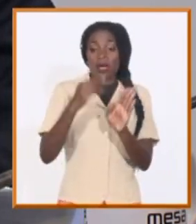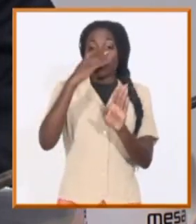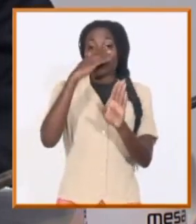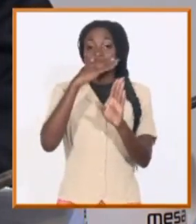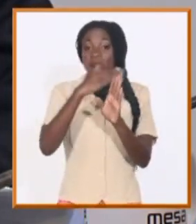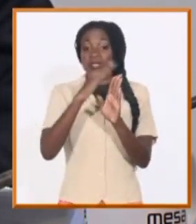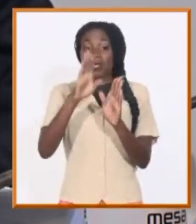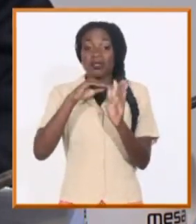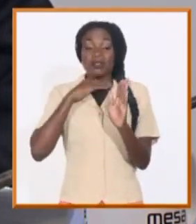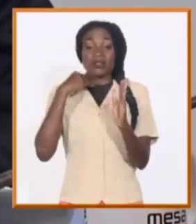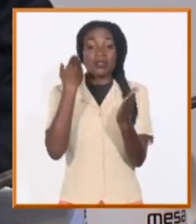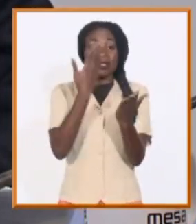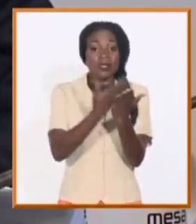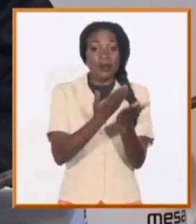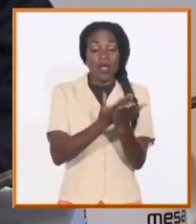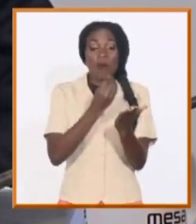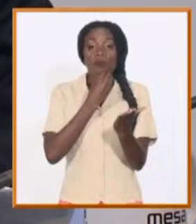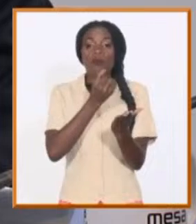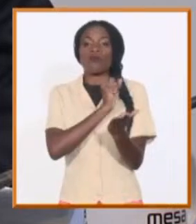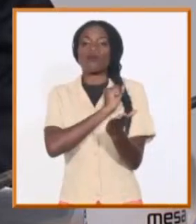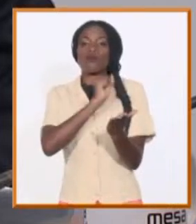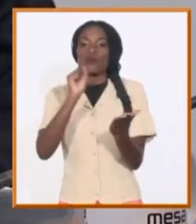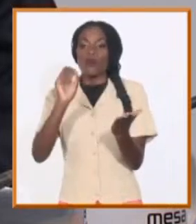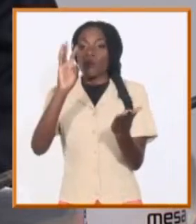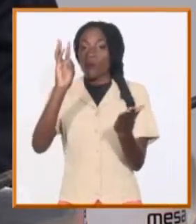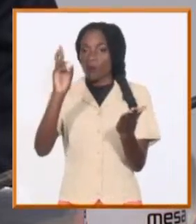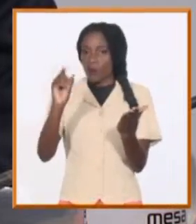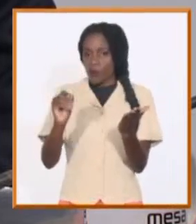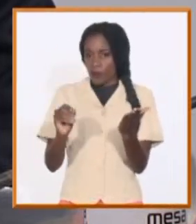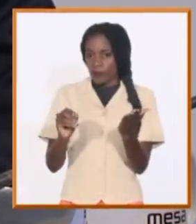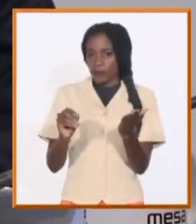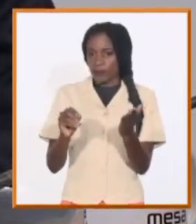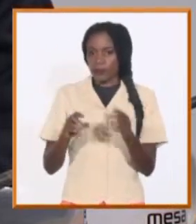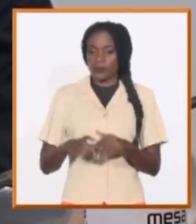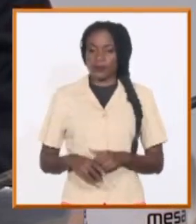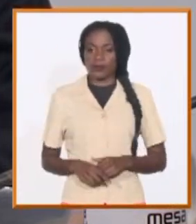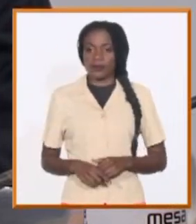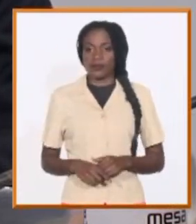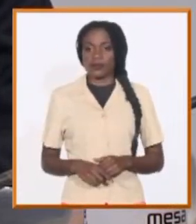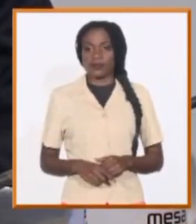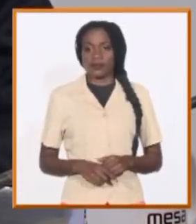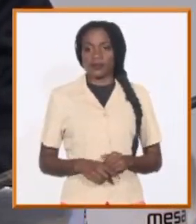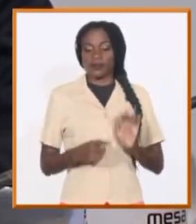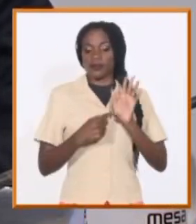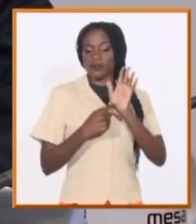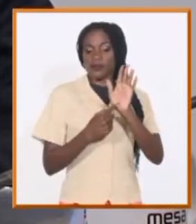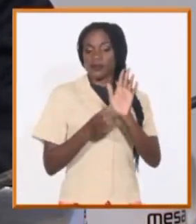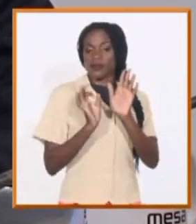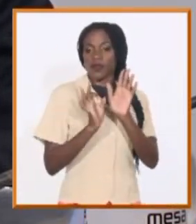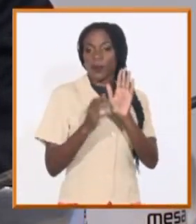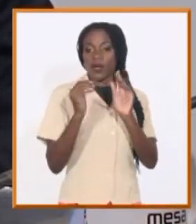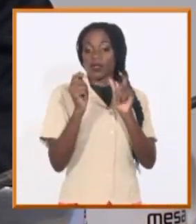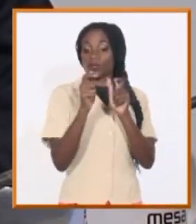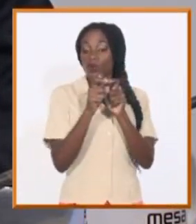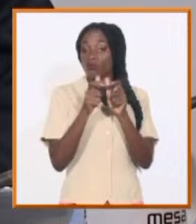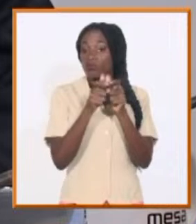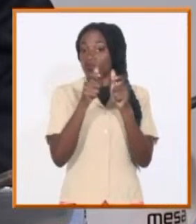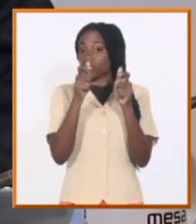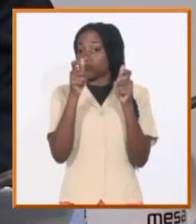de la prueba logramos ese número, lo que evidencia una eficiencia alta.